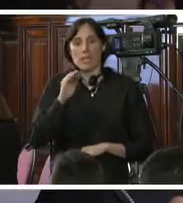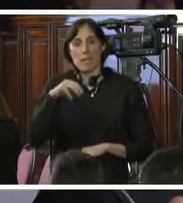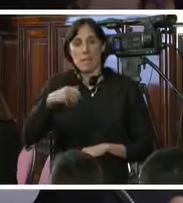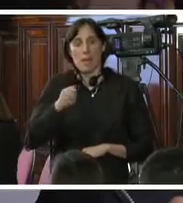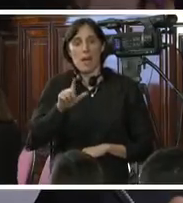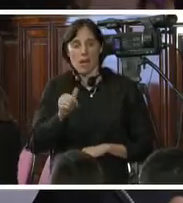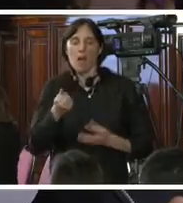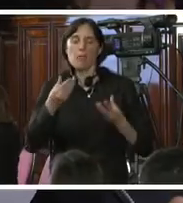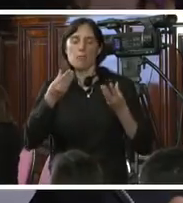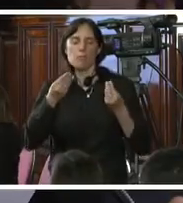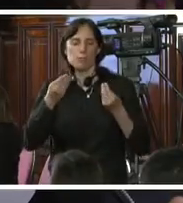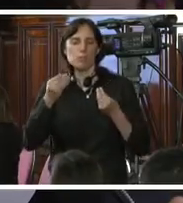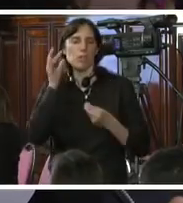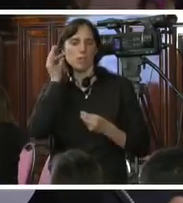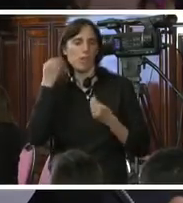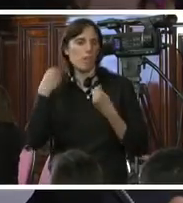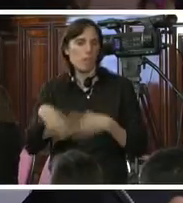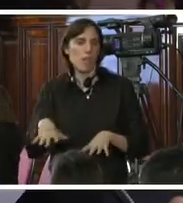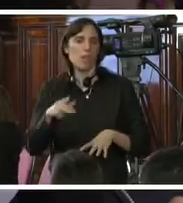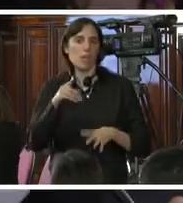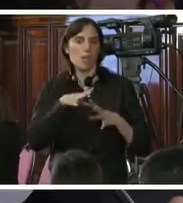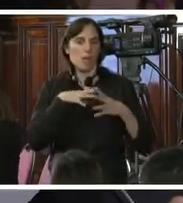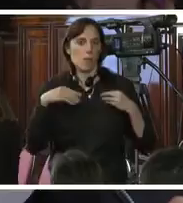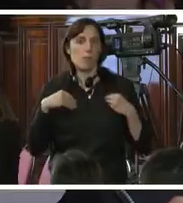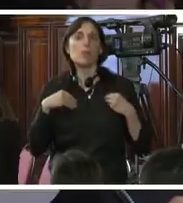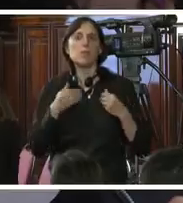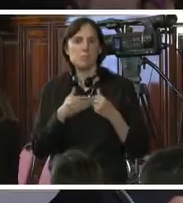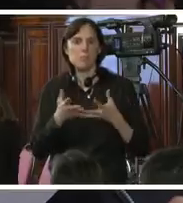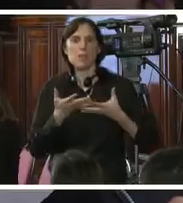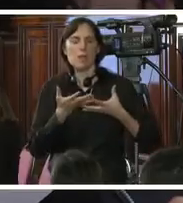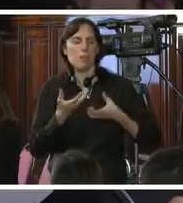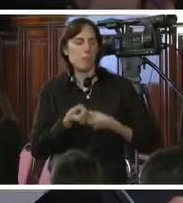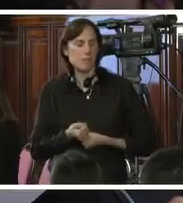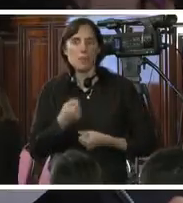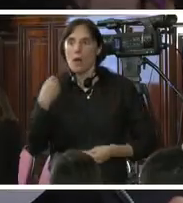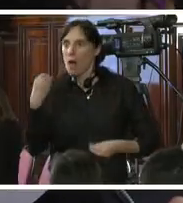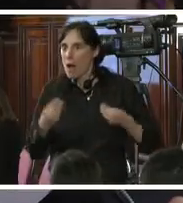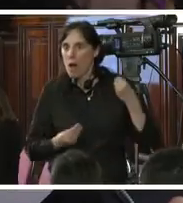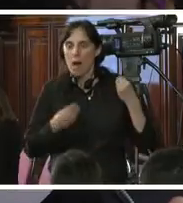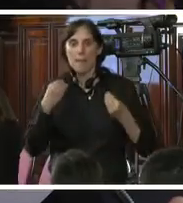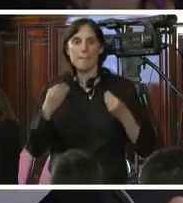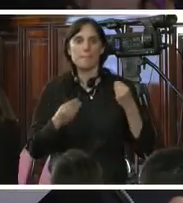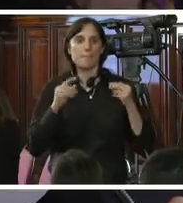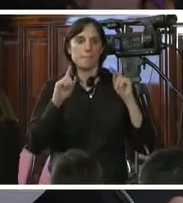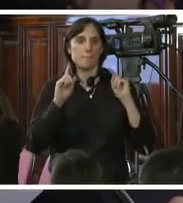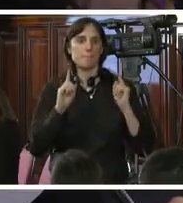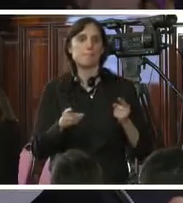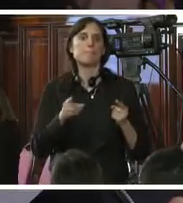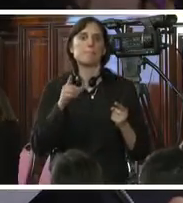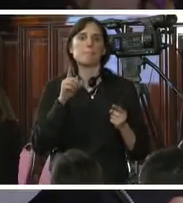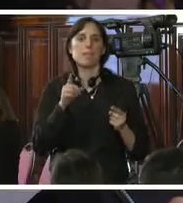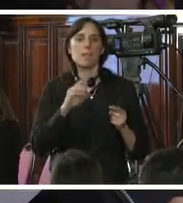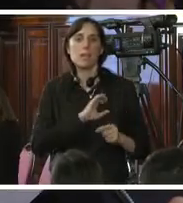embarazadas abandonan la escuela y un 80% presenta depresión y ansiedad. Los estados son cómplices en